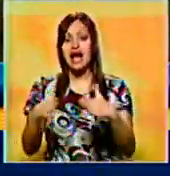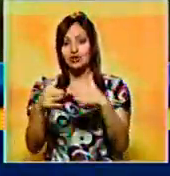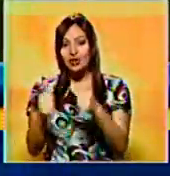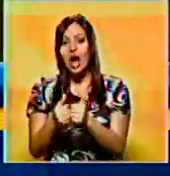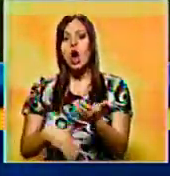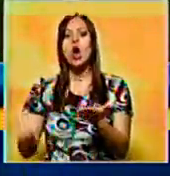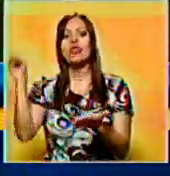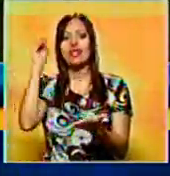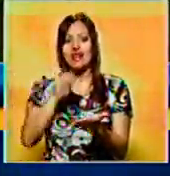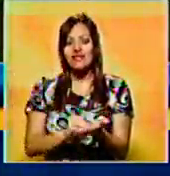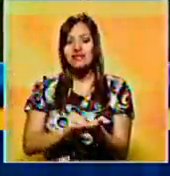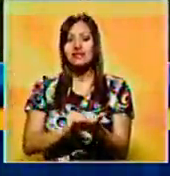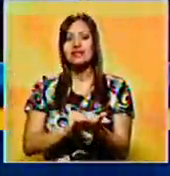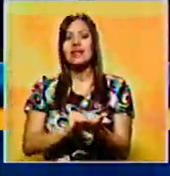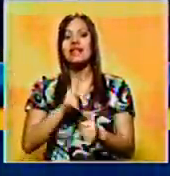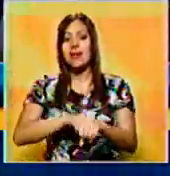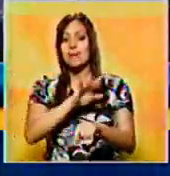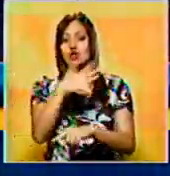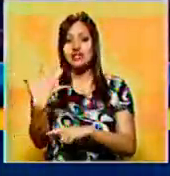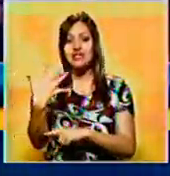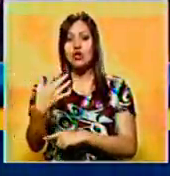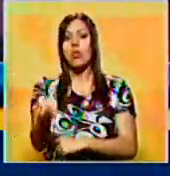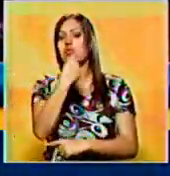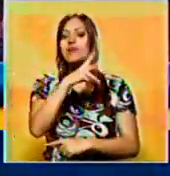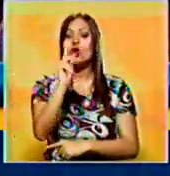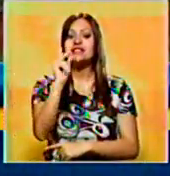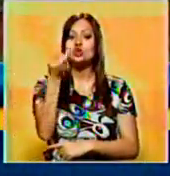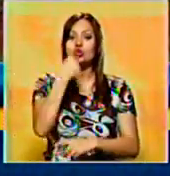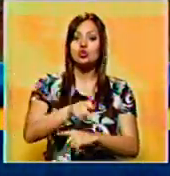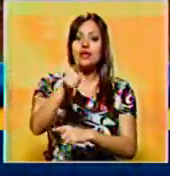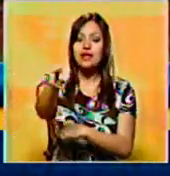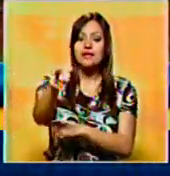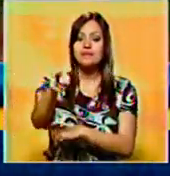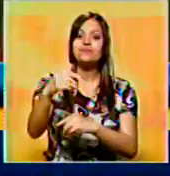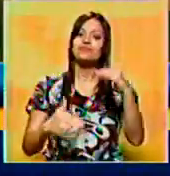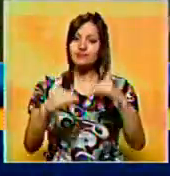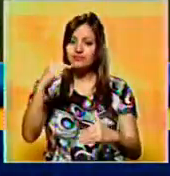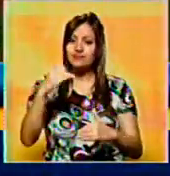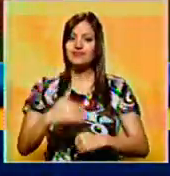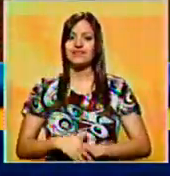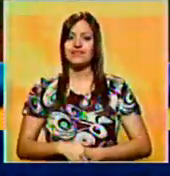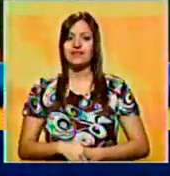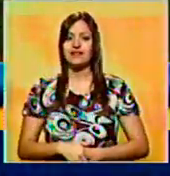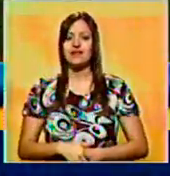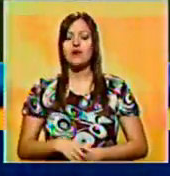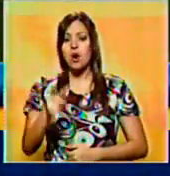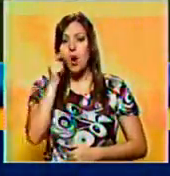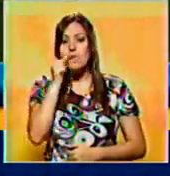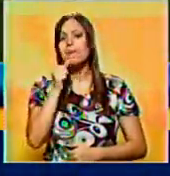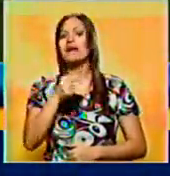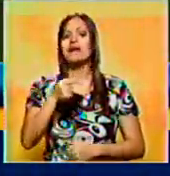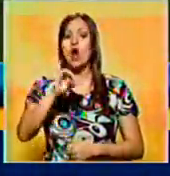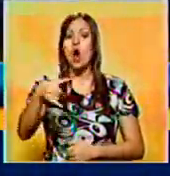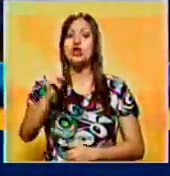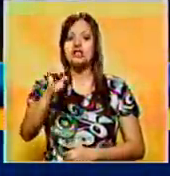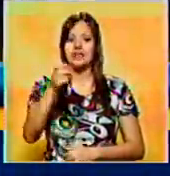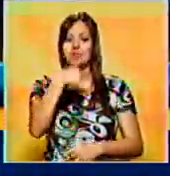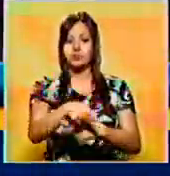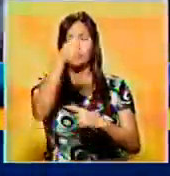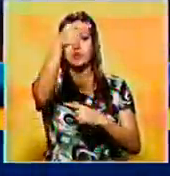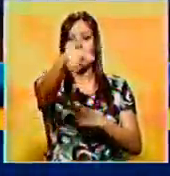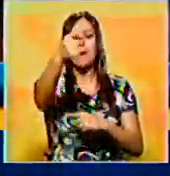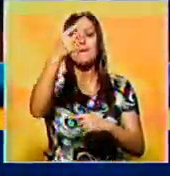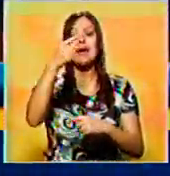igualar el encuentro en el quinto capítulo con un doblete de Oscar Salazar y se fueron arriba con un imparable de José Castillo. Pero la tribu ampliaría